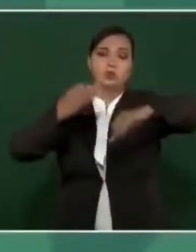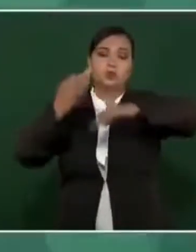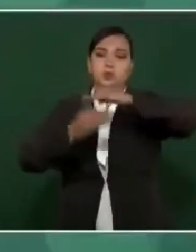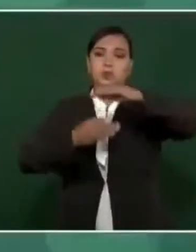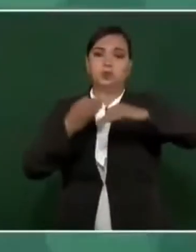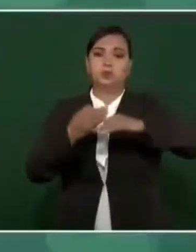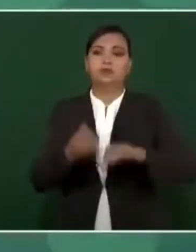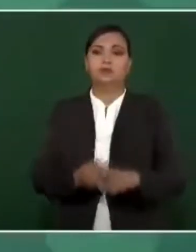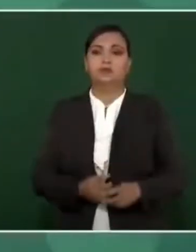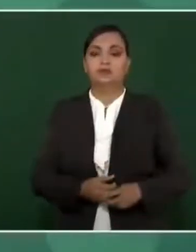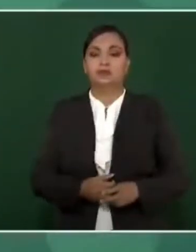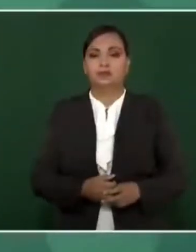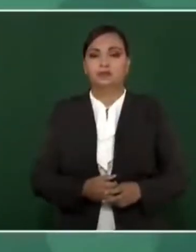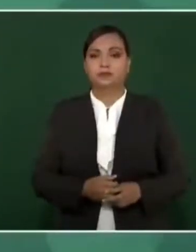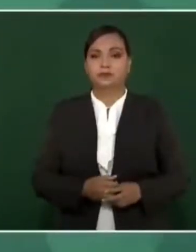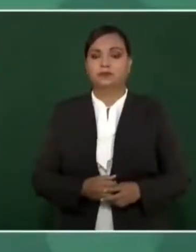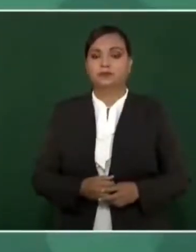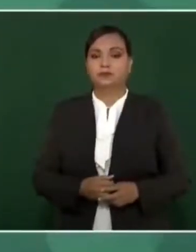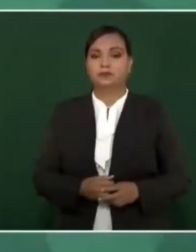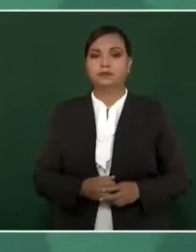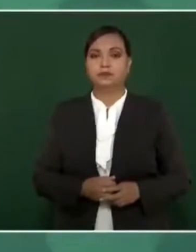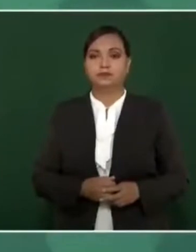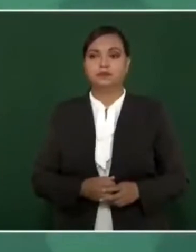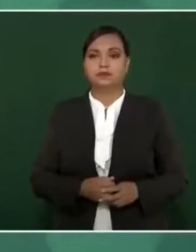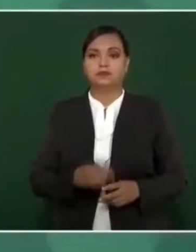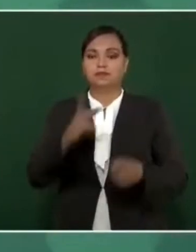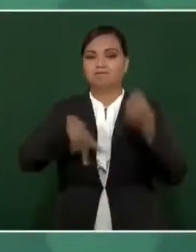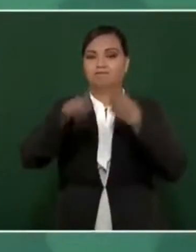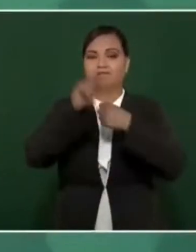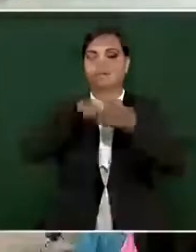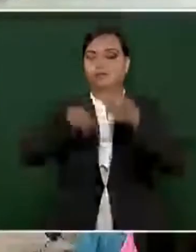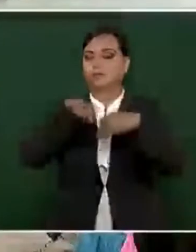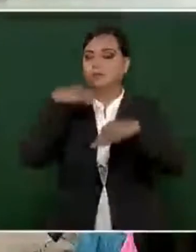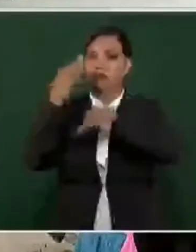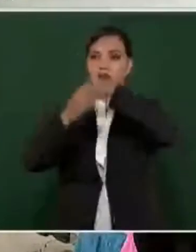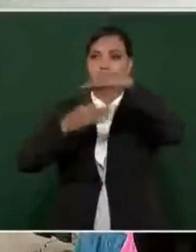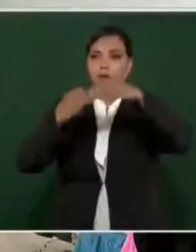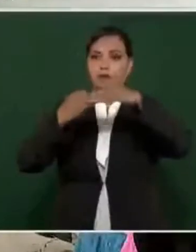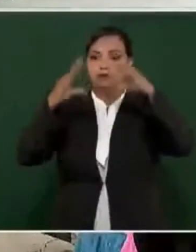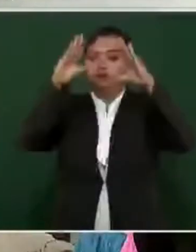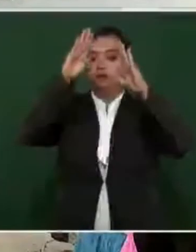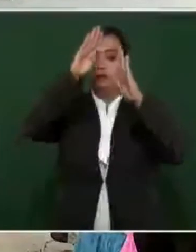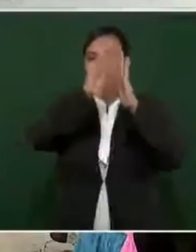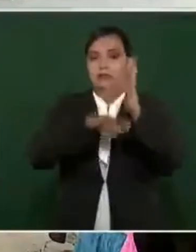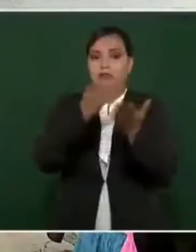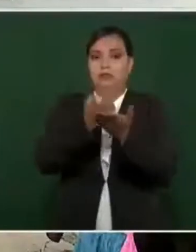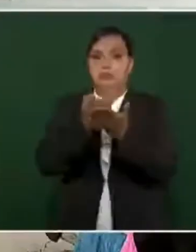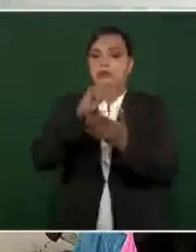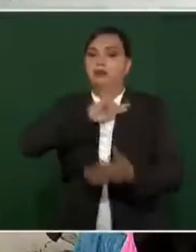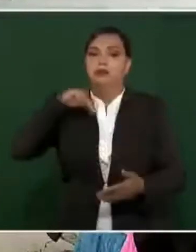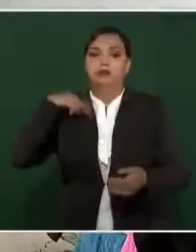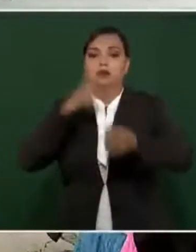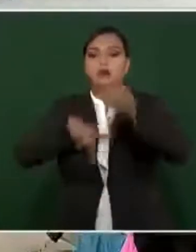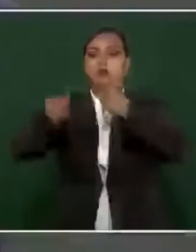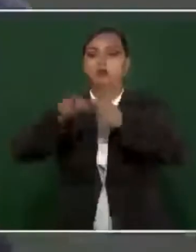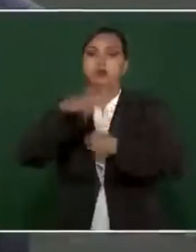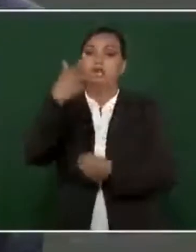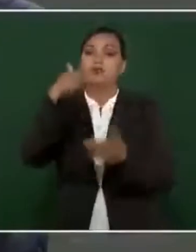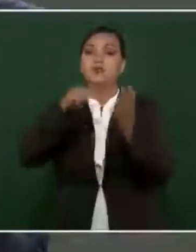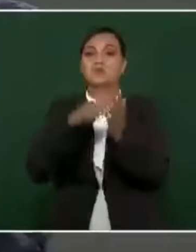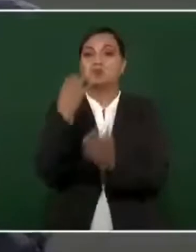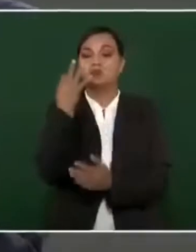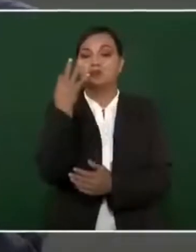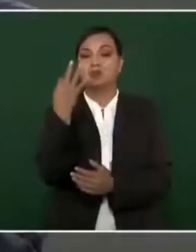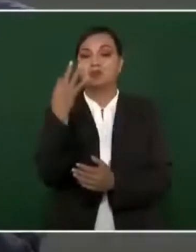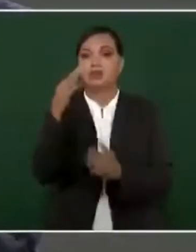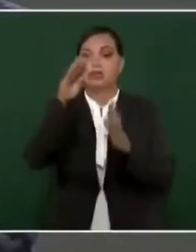cayeron económicamente. Nuestro país, desde luego, 8.3 cayó la economía de México. No se veía desde